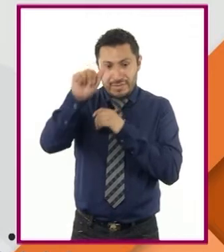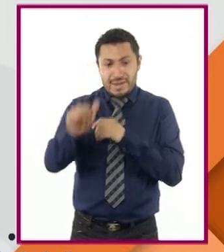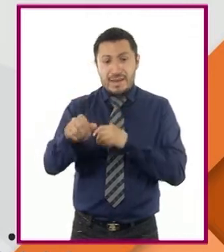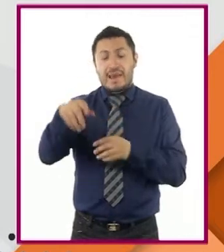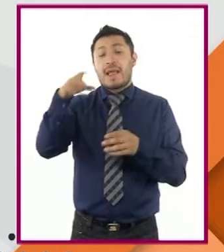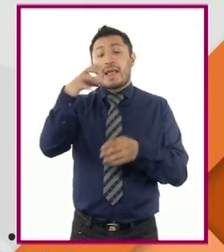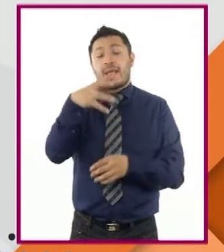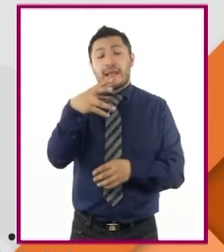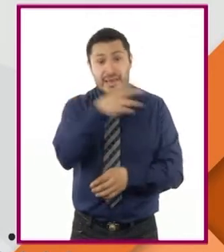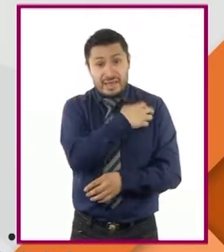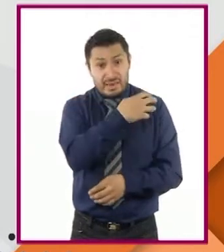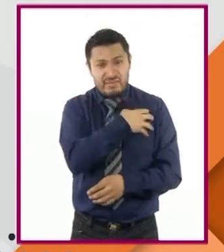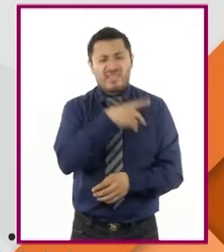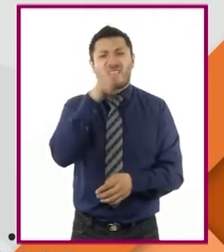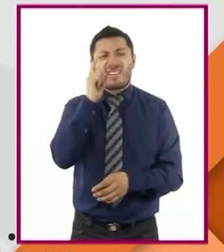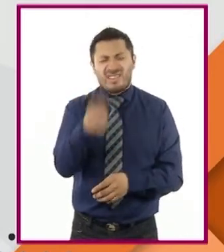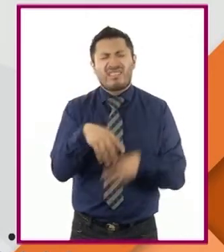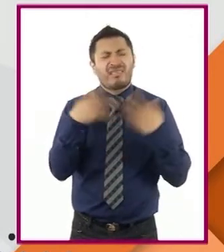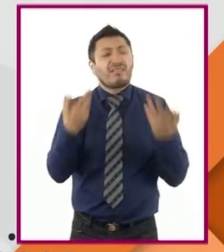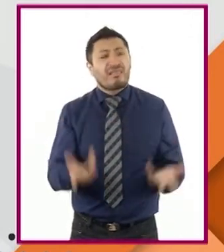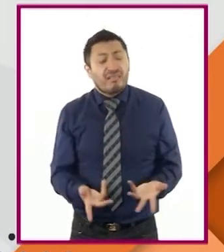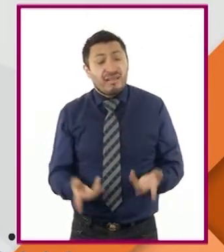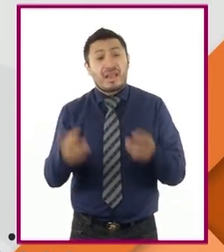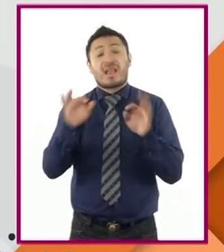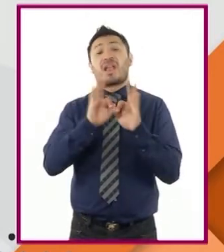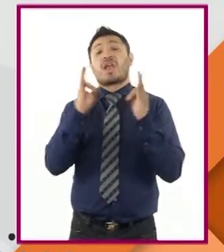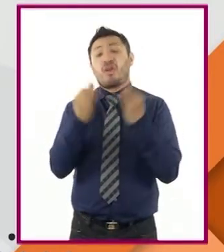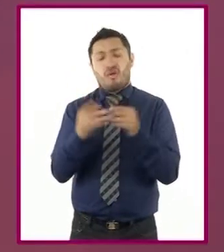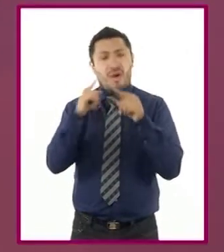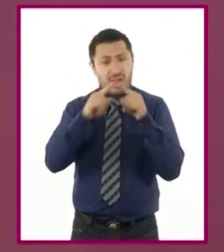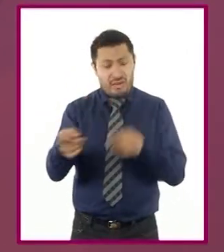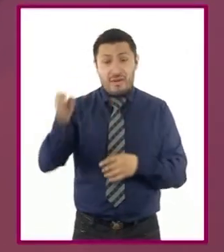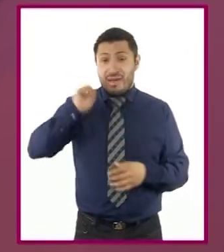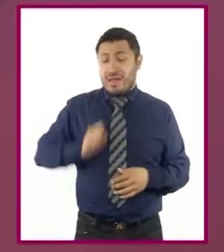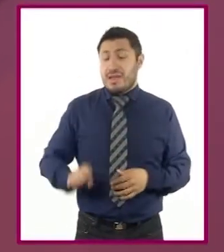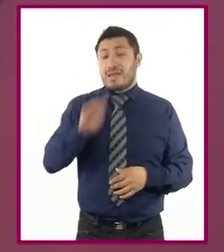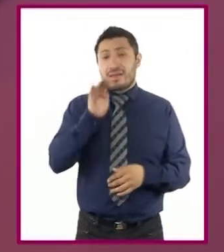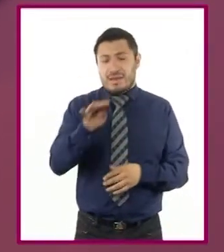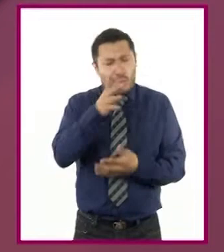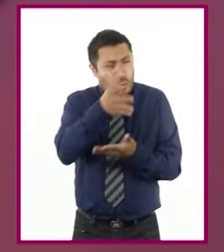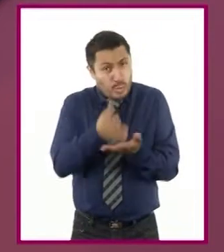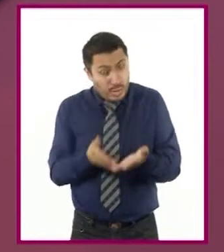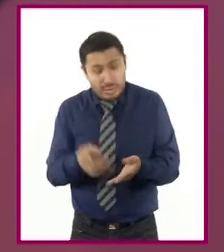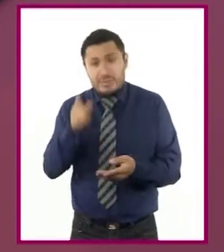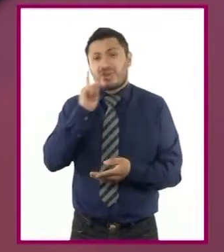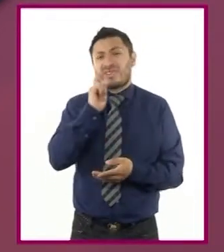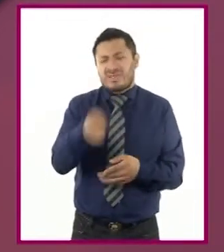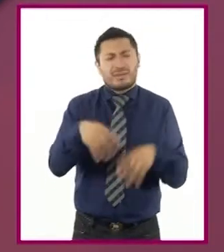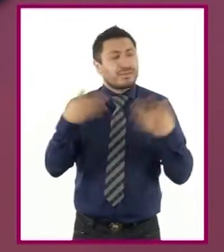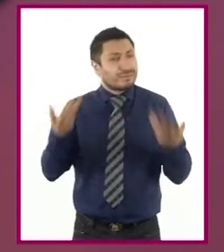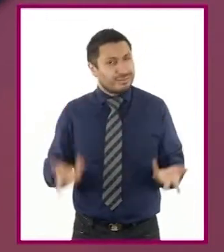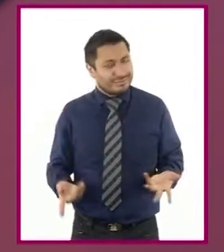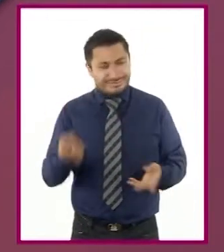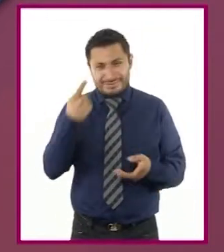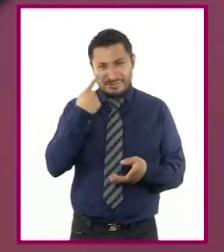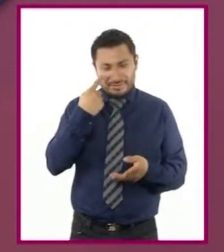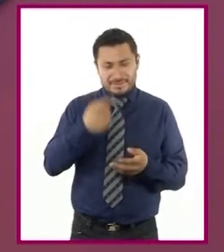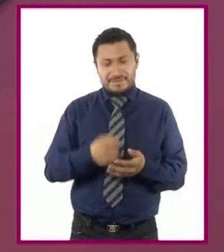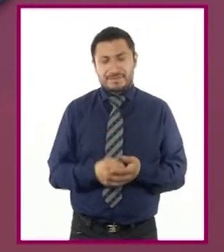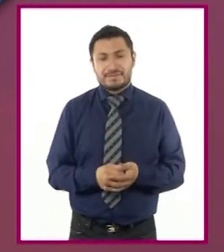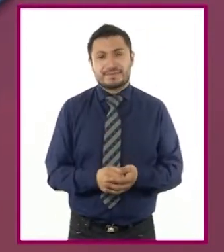tener un panorama más preciso de mediados del siglo XIX. El texto dice así.